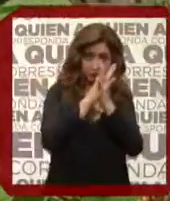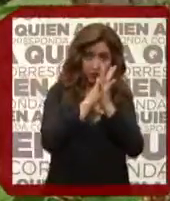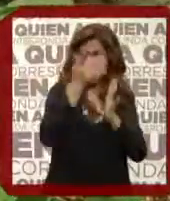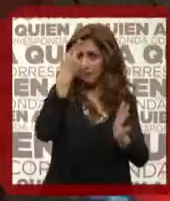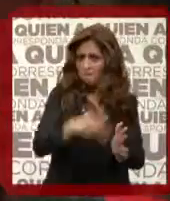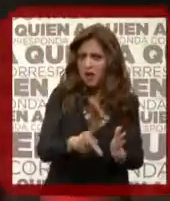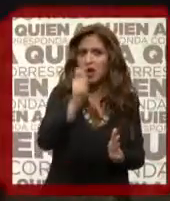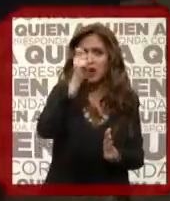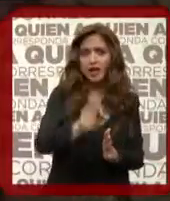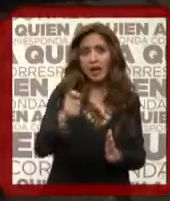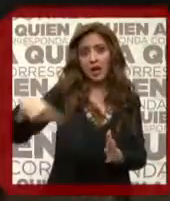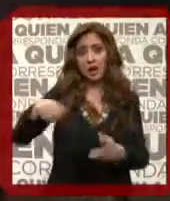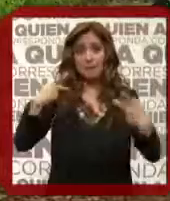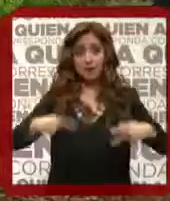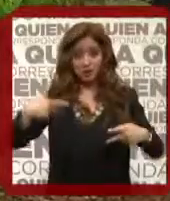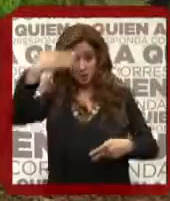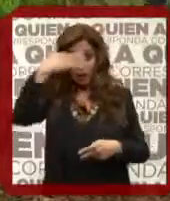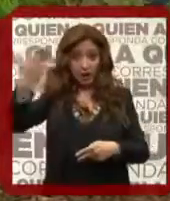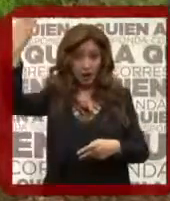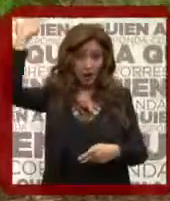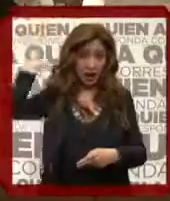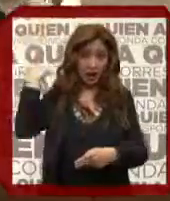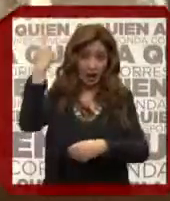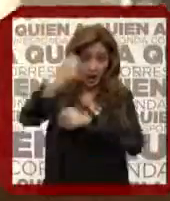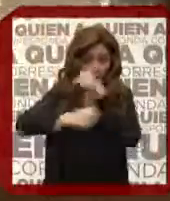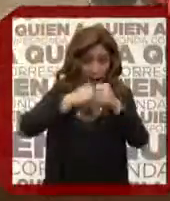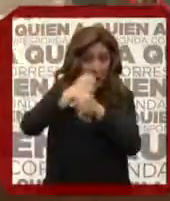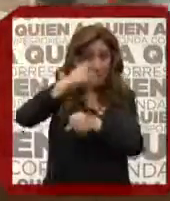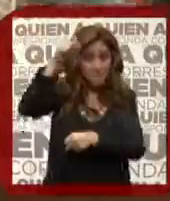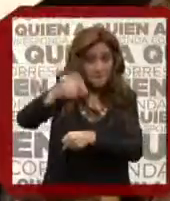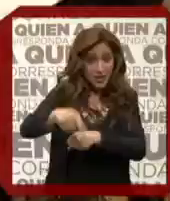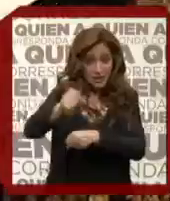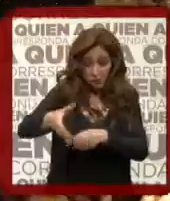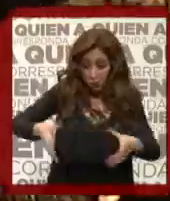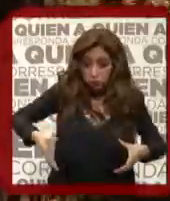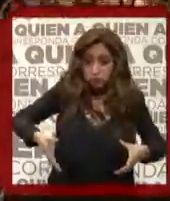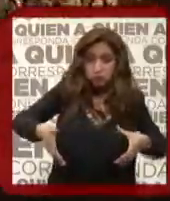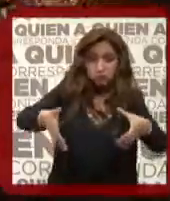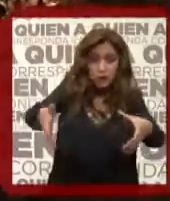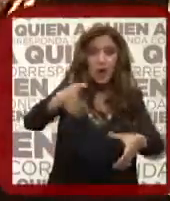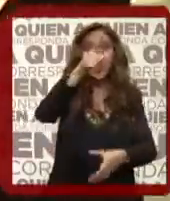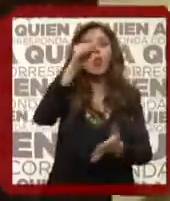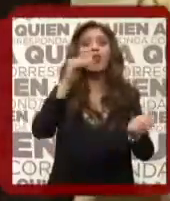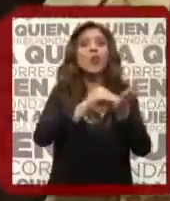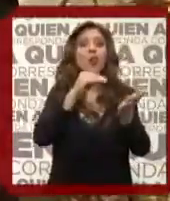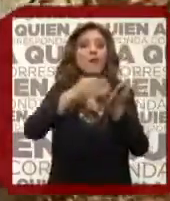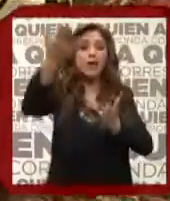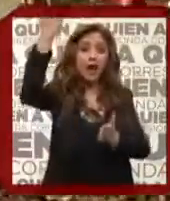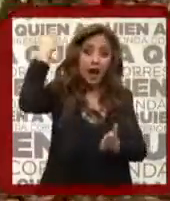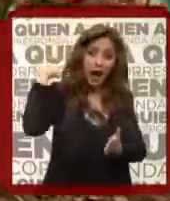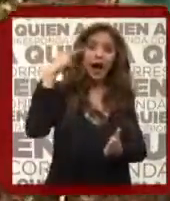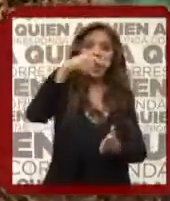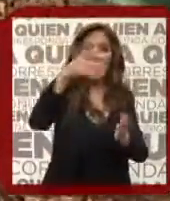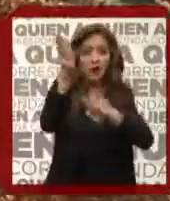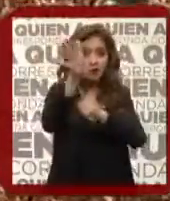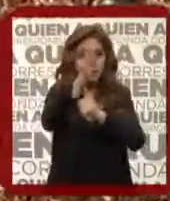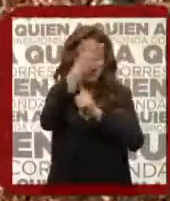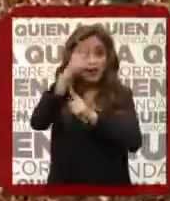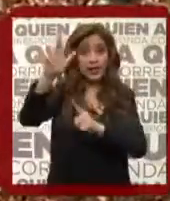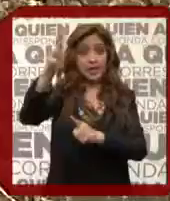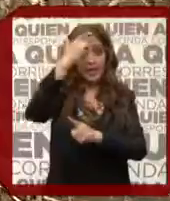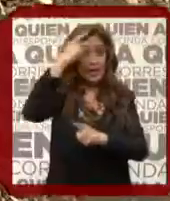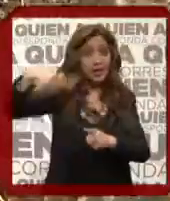ha dejado huella. El año pasado se trabajó en este camellón que aún conserva los banderines de la campaña, recordando a los vecinos